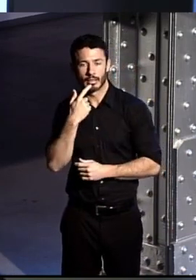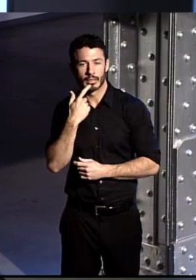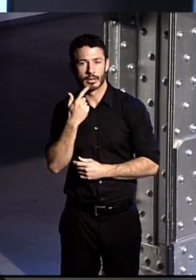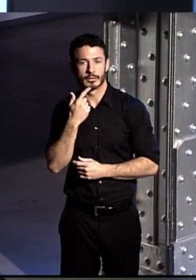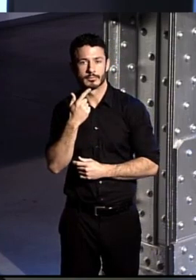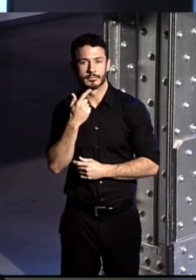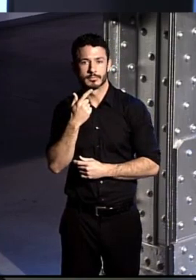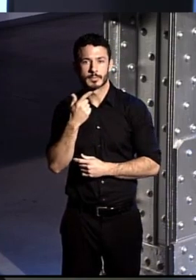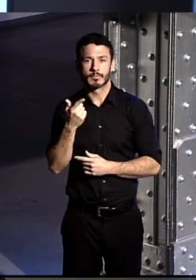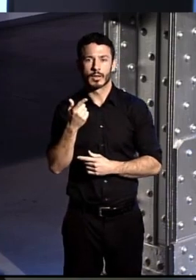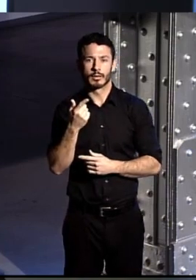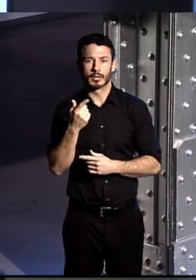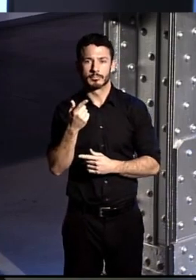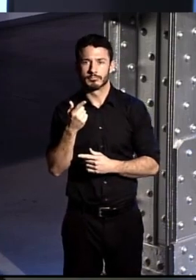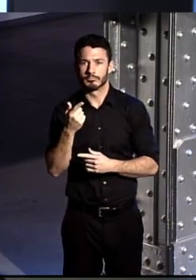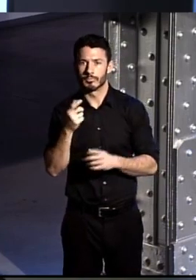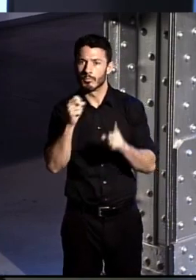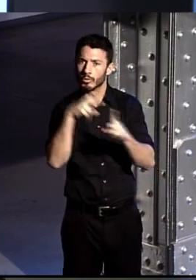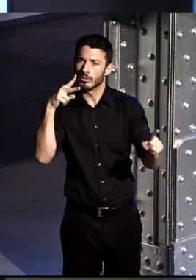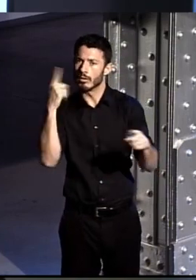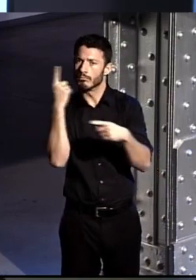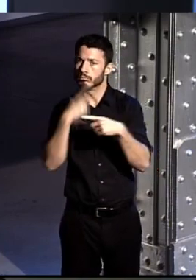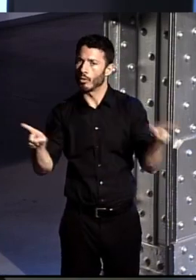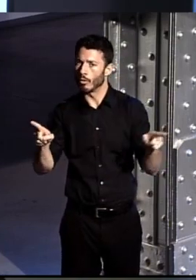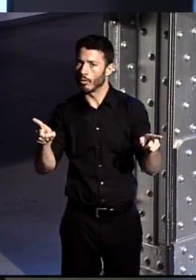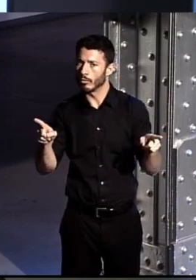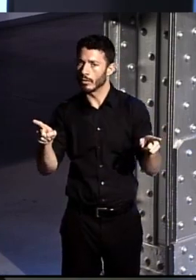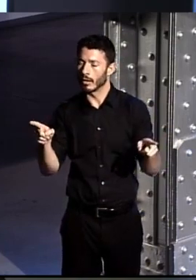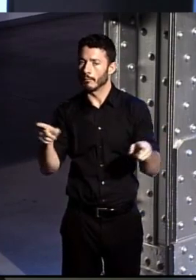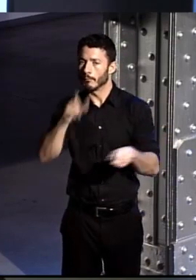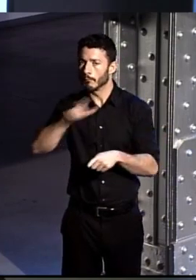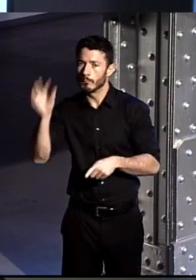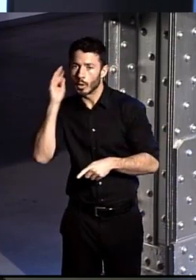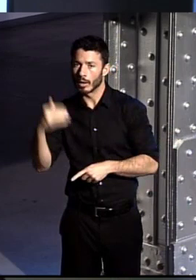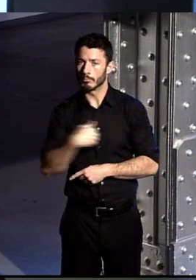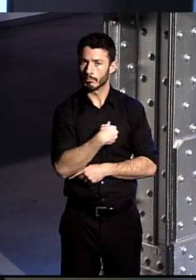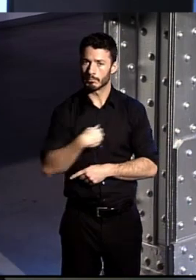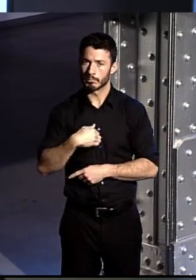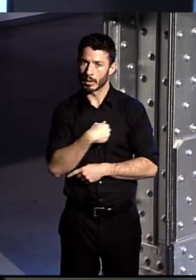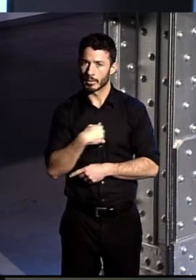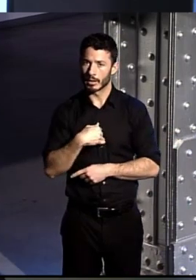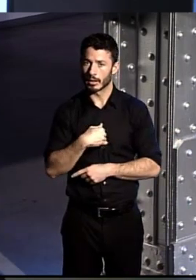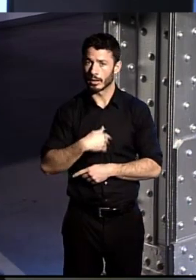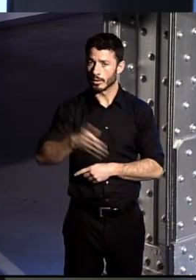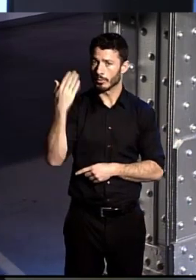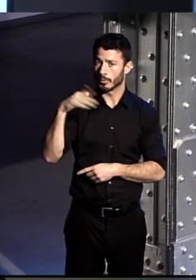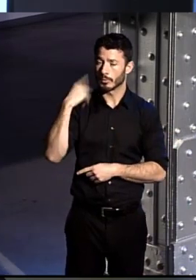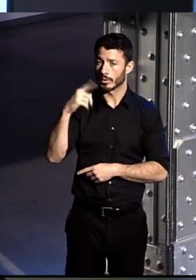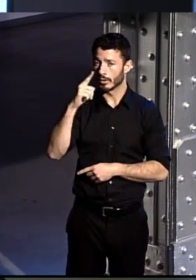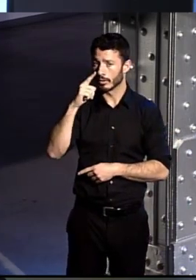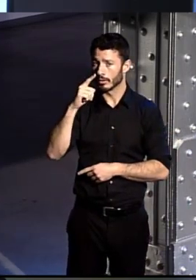una vuelta, un giro de 180 grados sobre lo que es el papel de la mujer tradicional, que tradicionalmente se